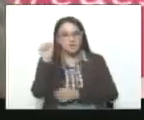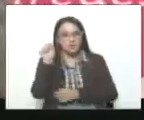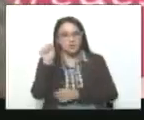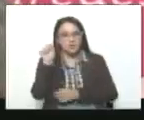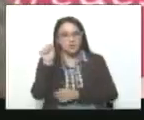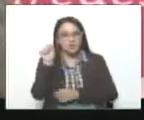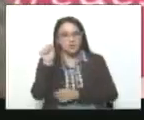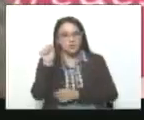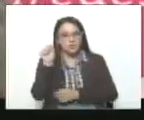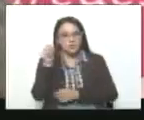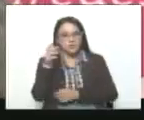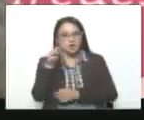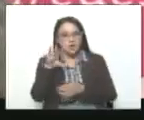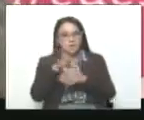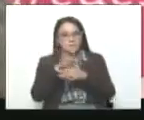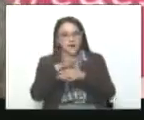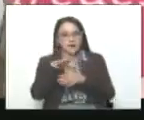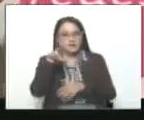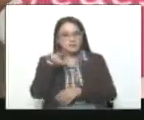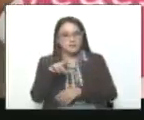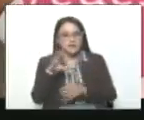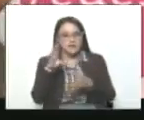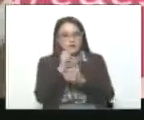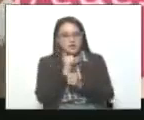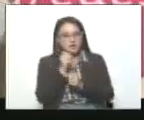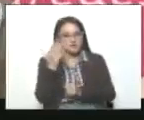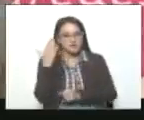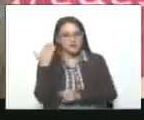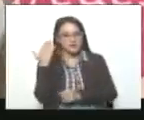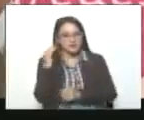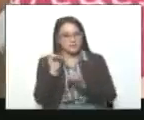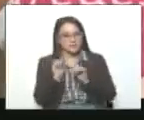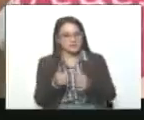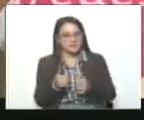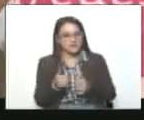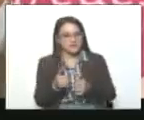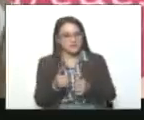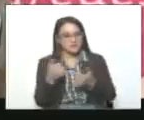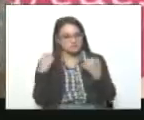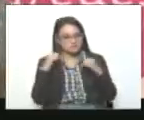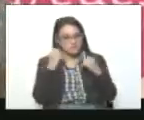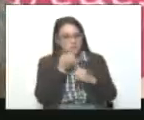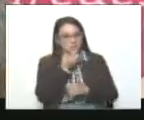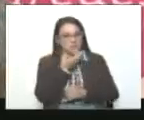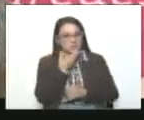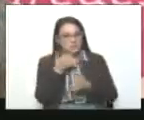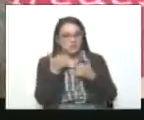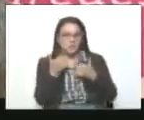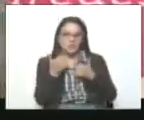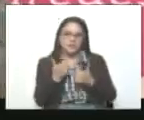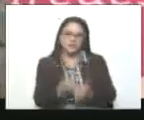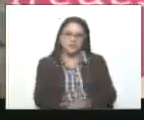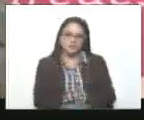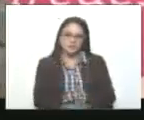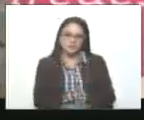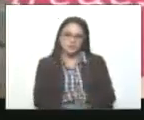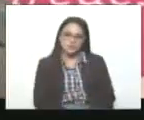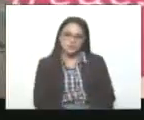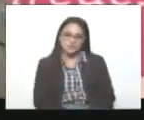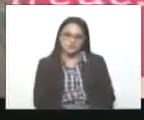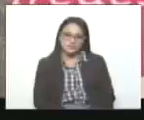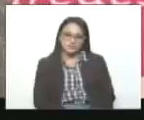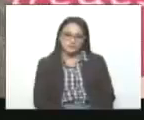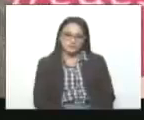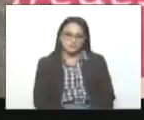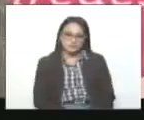martes, en la noche, empezandito, pues. Fue un ensayo bueno, bonito. En Contacto con Maduro.